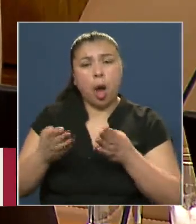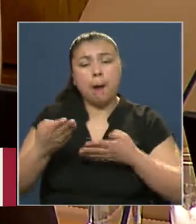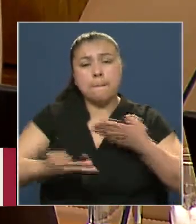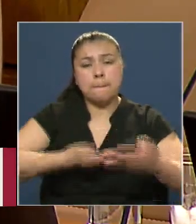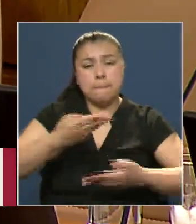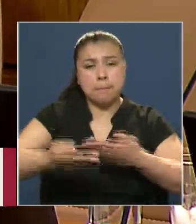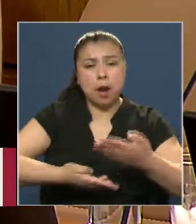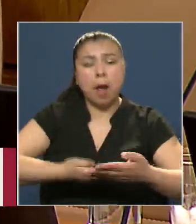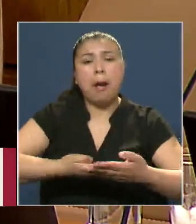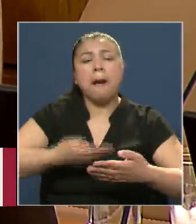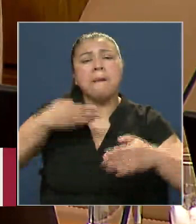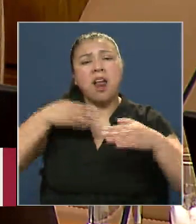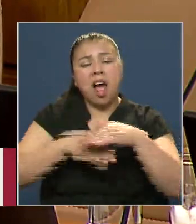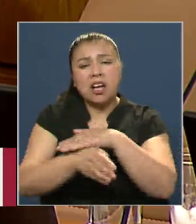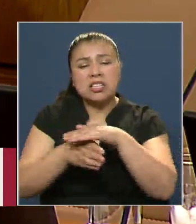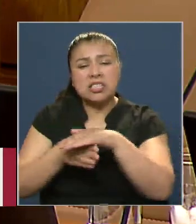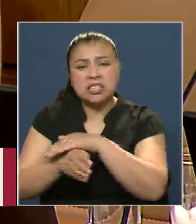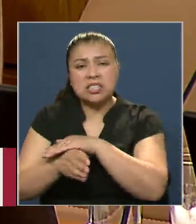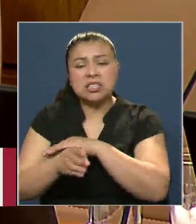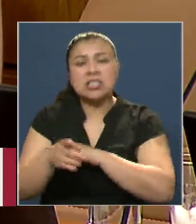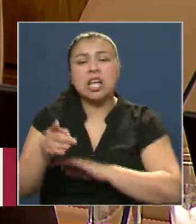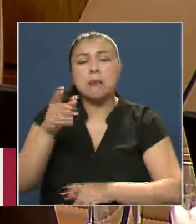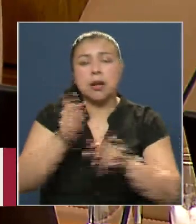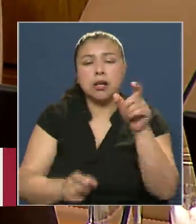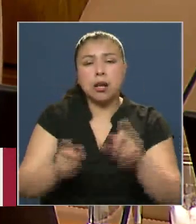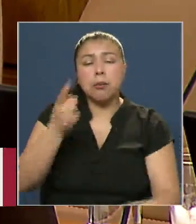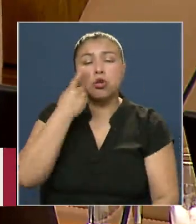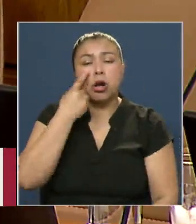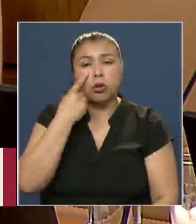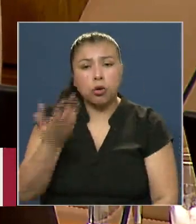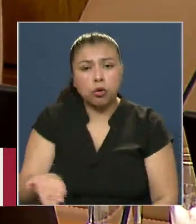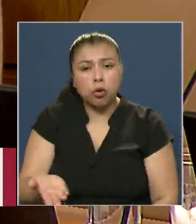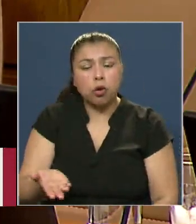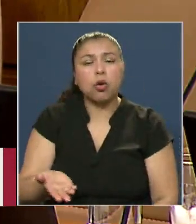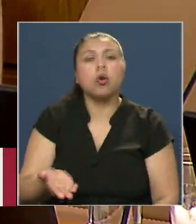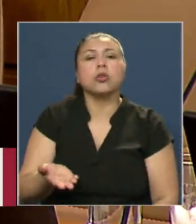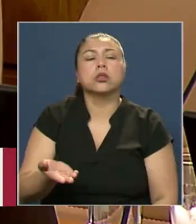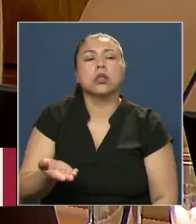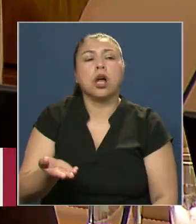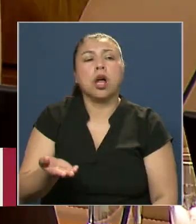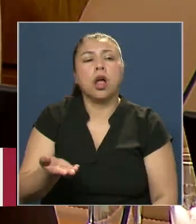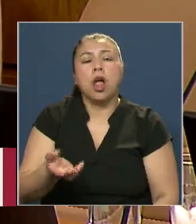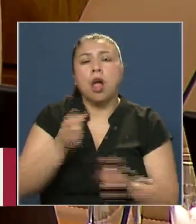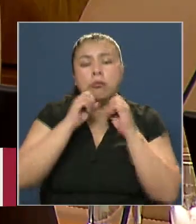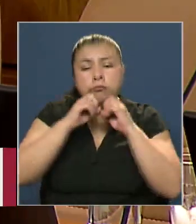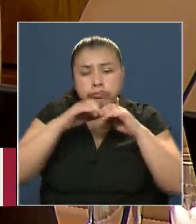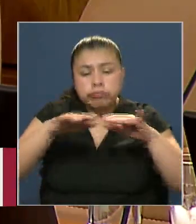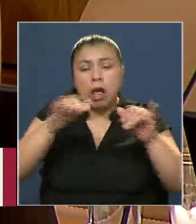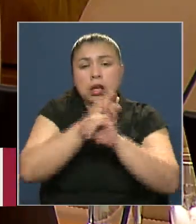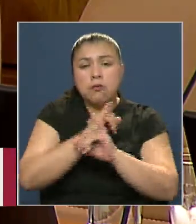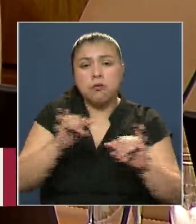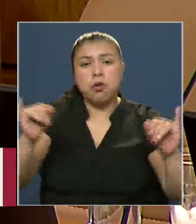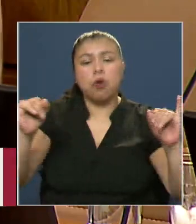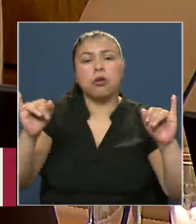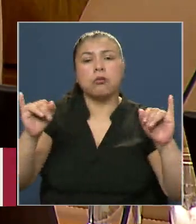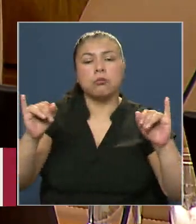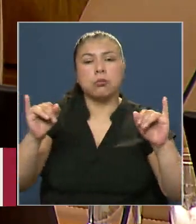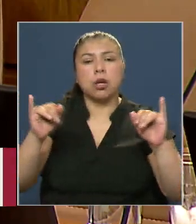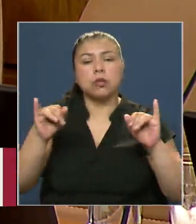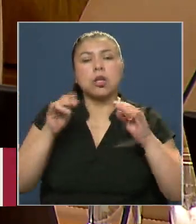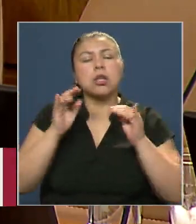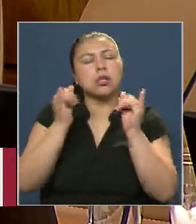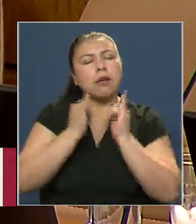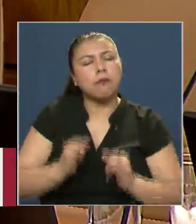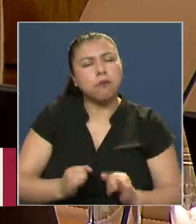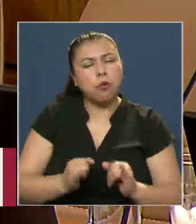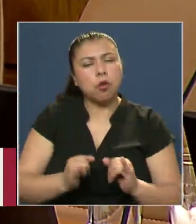de acceder a ella, que la gente la pueda conocer, que los divulgadores la puedan informar y de ese modo hacer